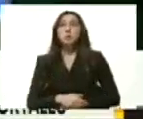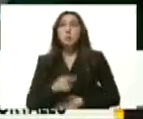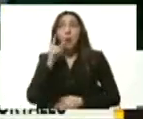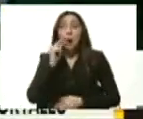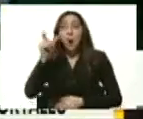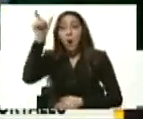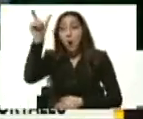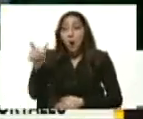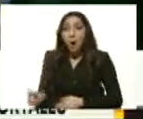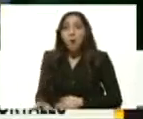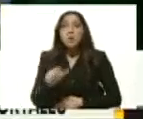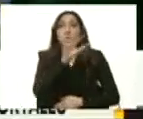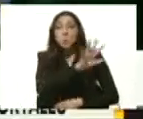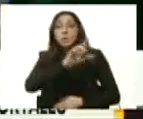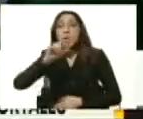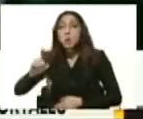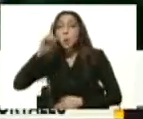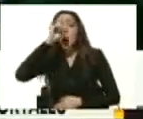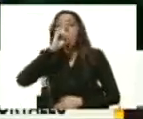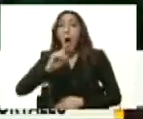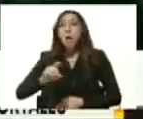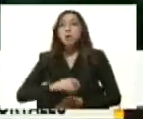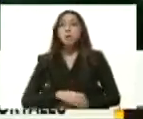Pinto Mamani, 51 años.